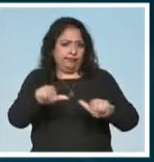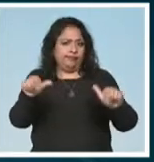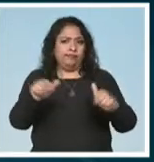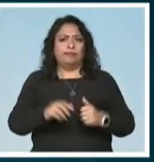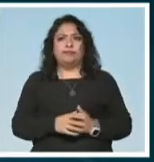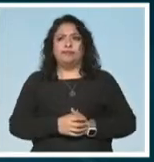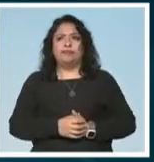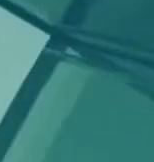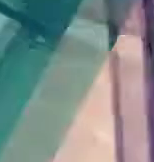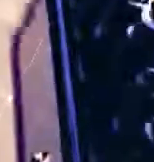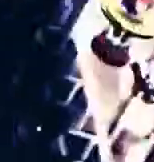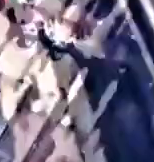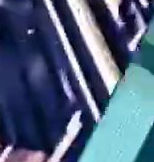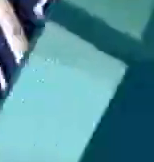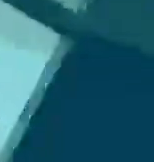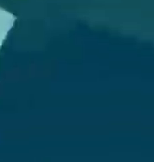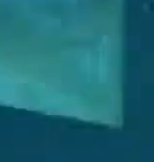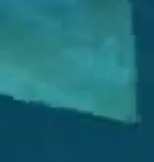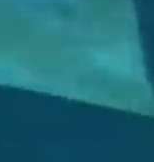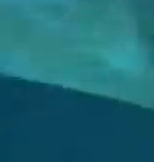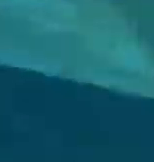cohesión.